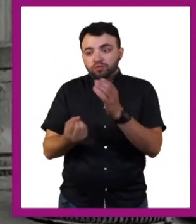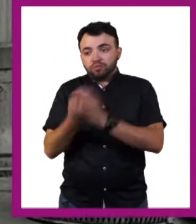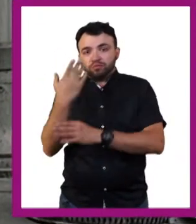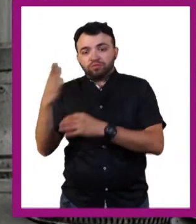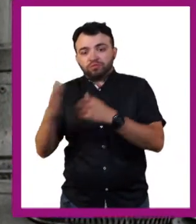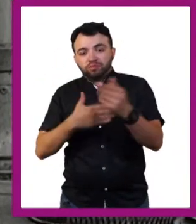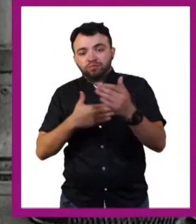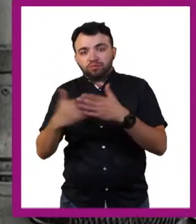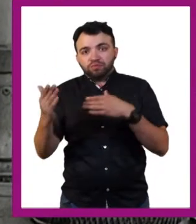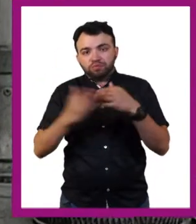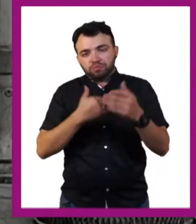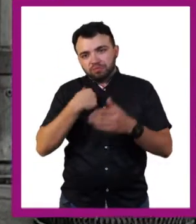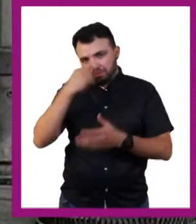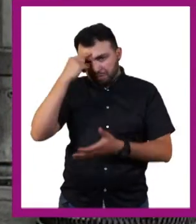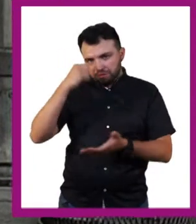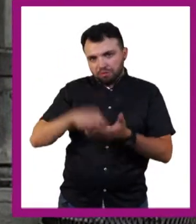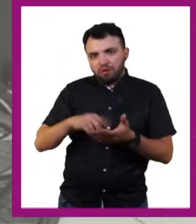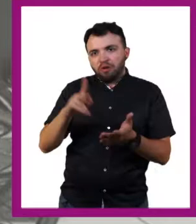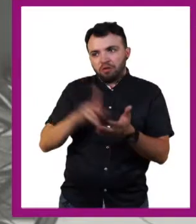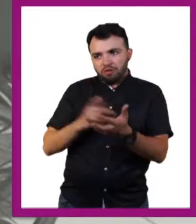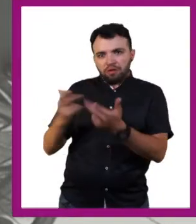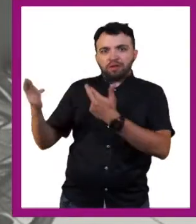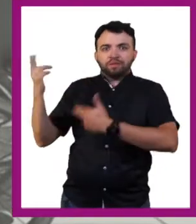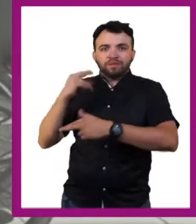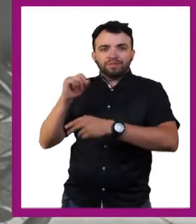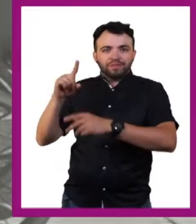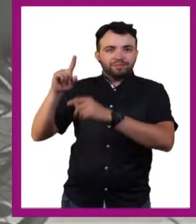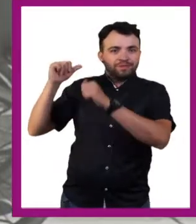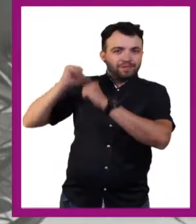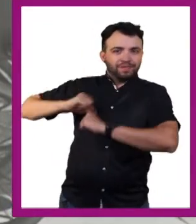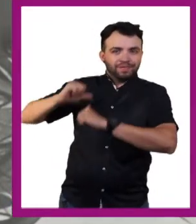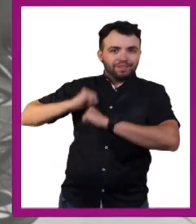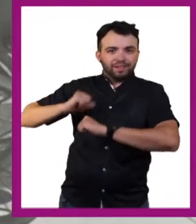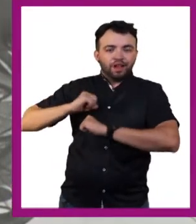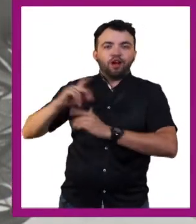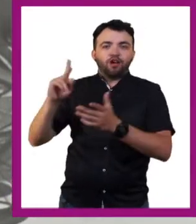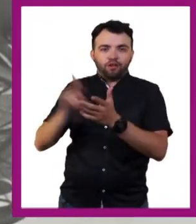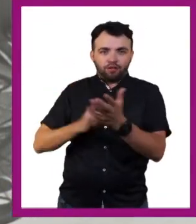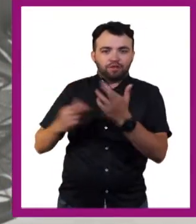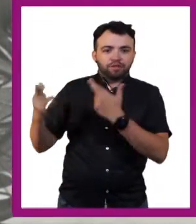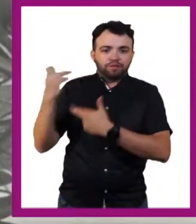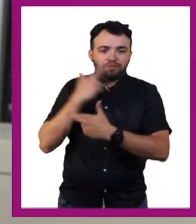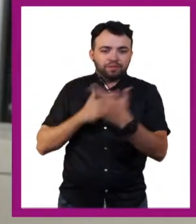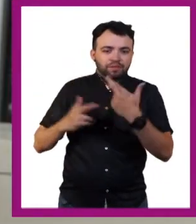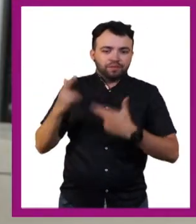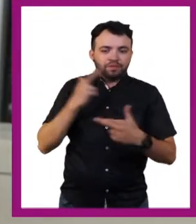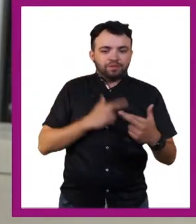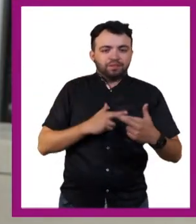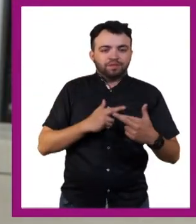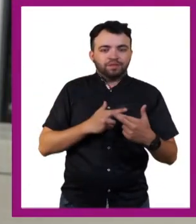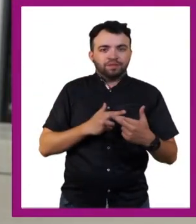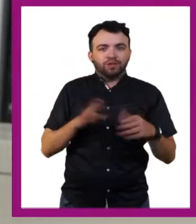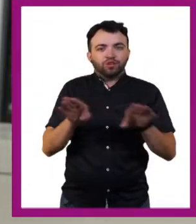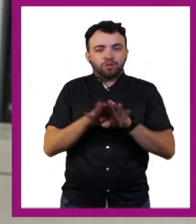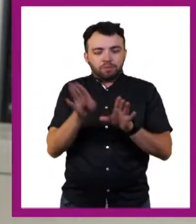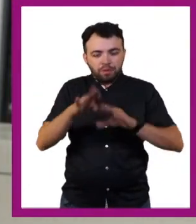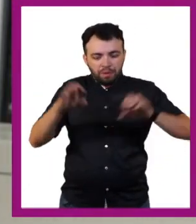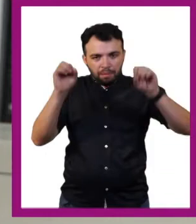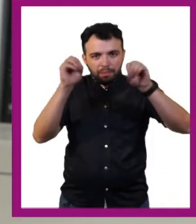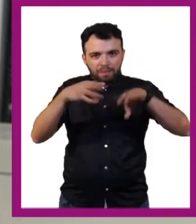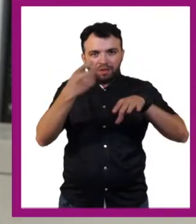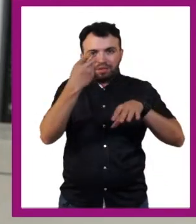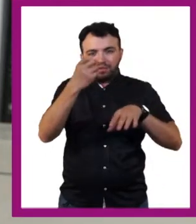nueva moda y en una de esas regresa todo lo que era así. Ya lo vintage es lo nuevo. Todo la magia que